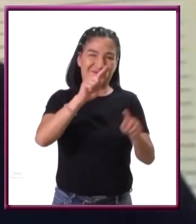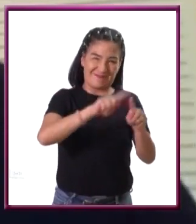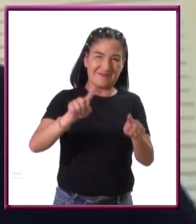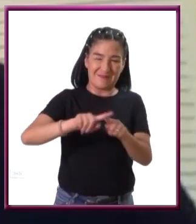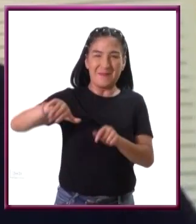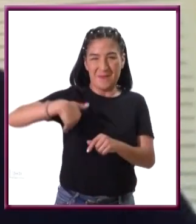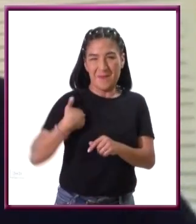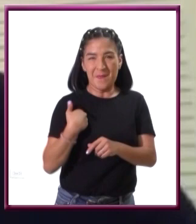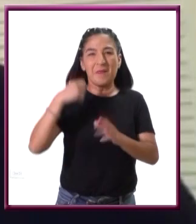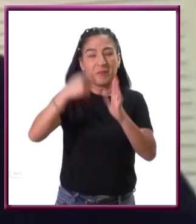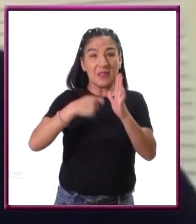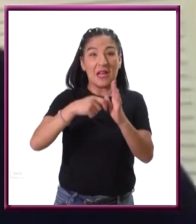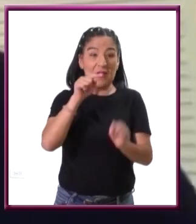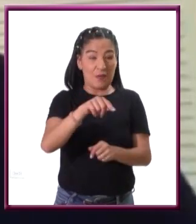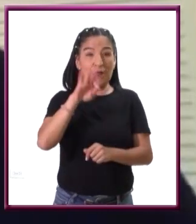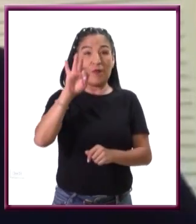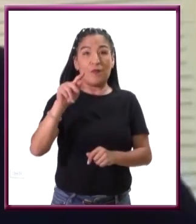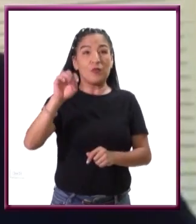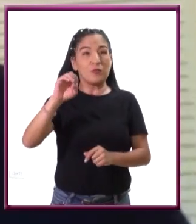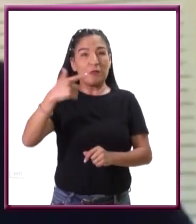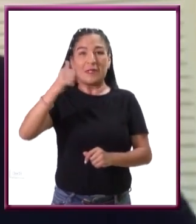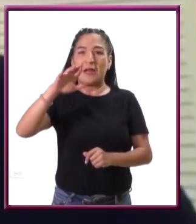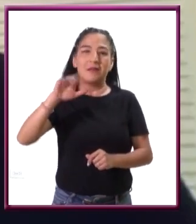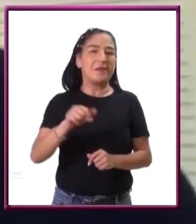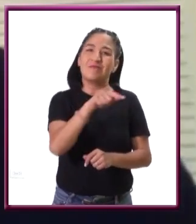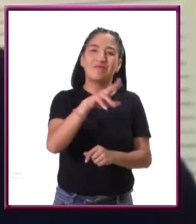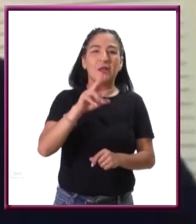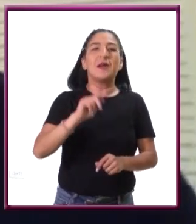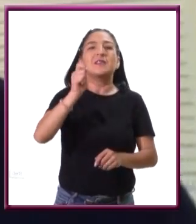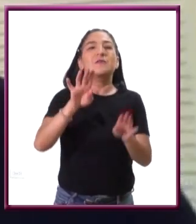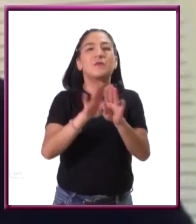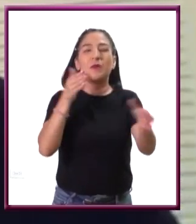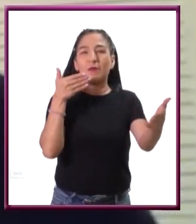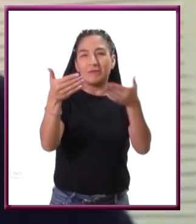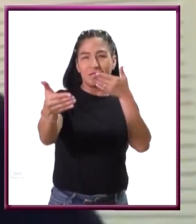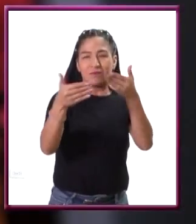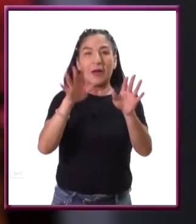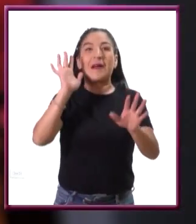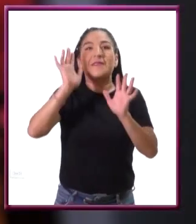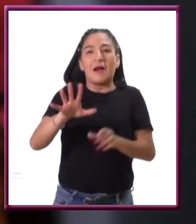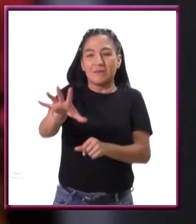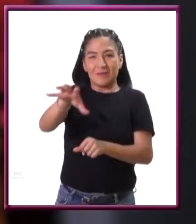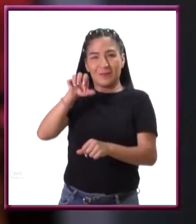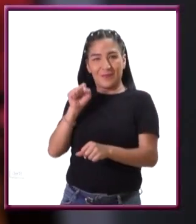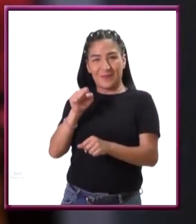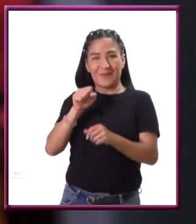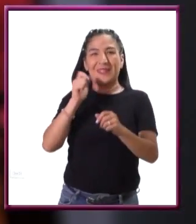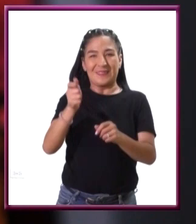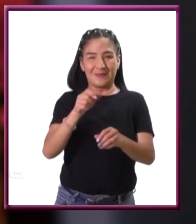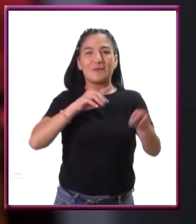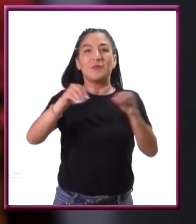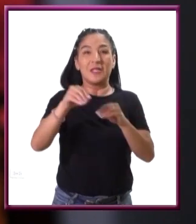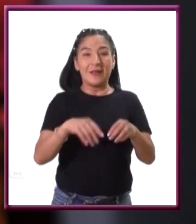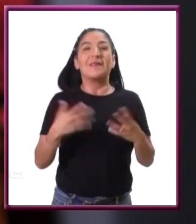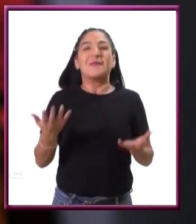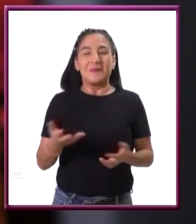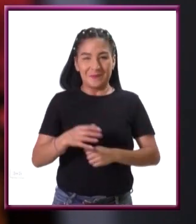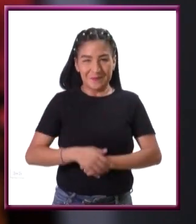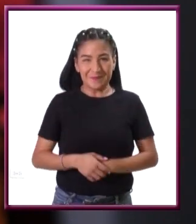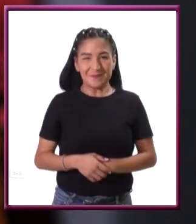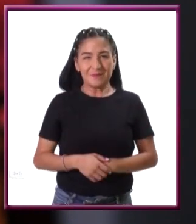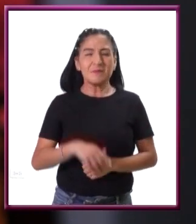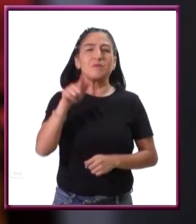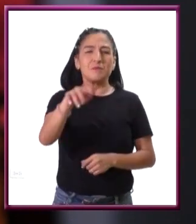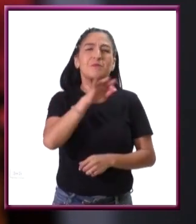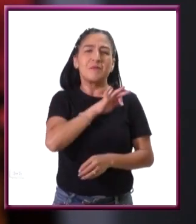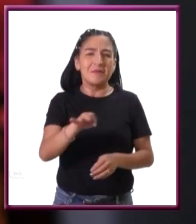son fotogramas, ya no es simplemente la ilusión de movimiento, ya está capturado el movimiento tal cual. ¿Y podrías platicarnos un